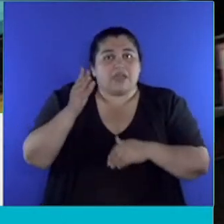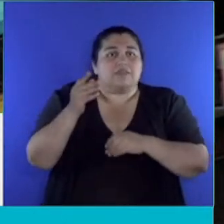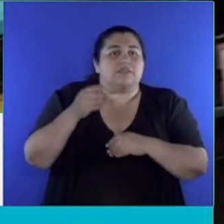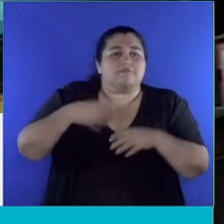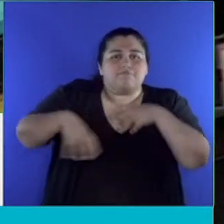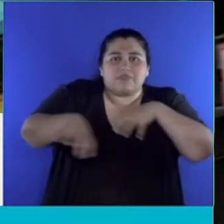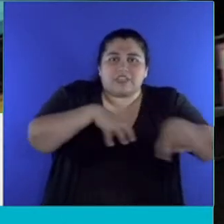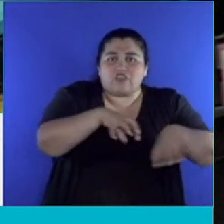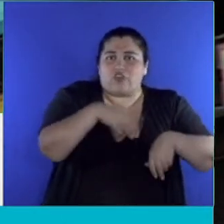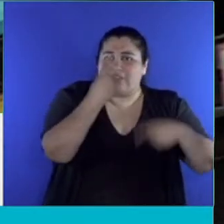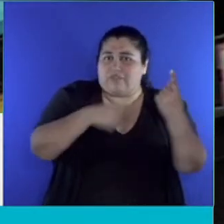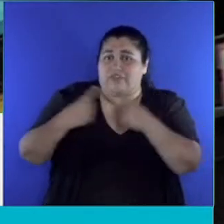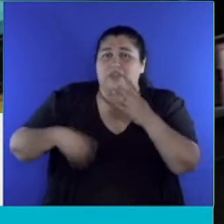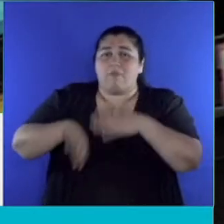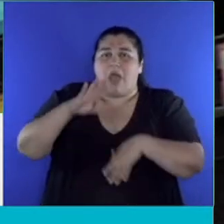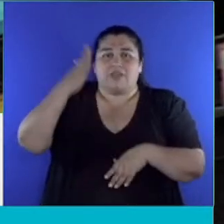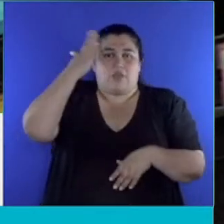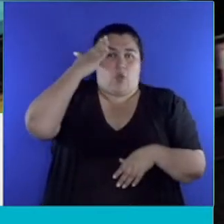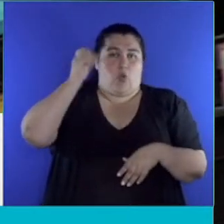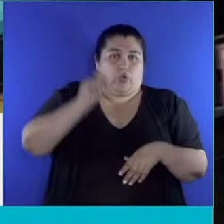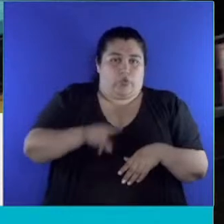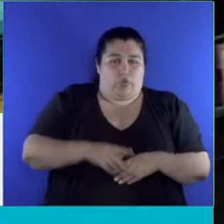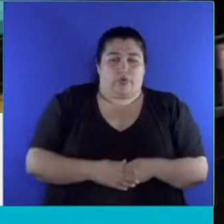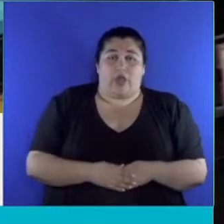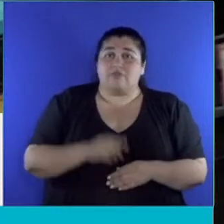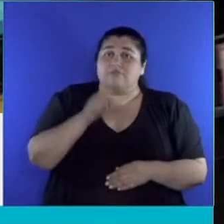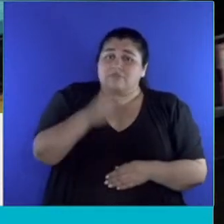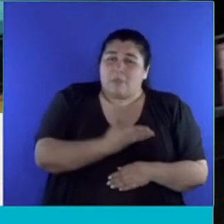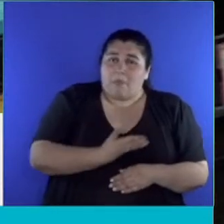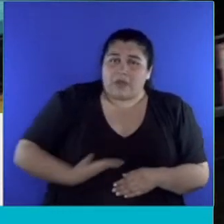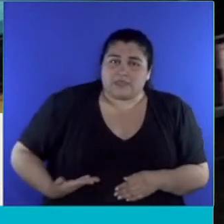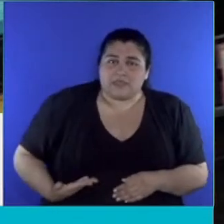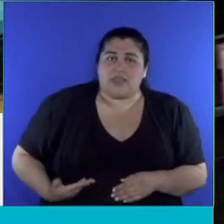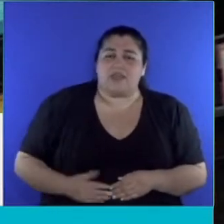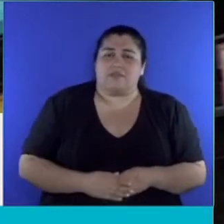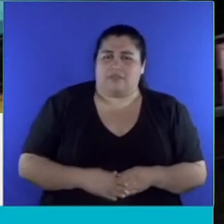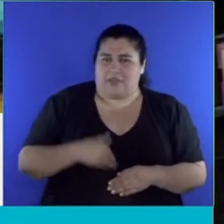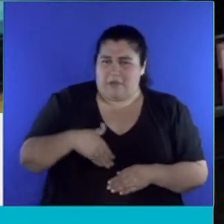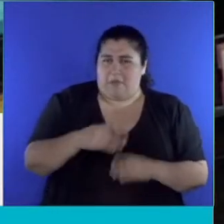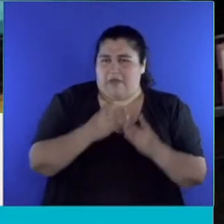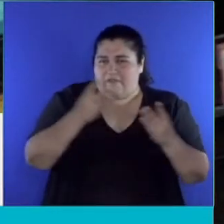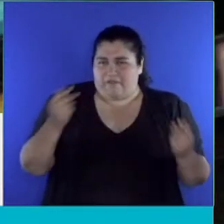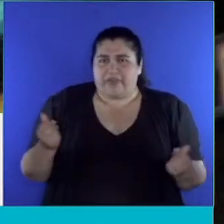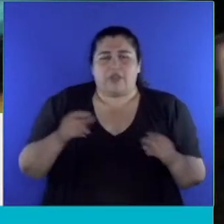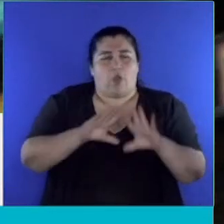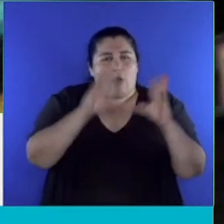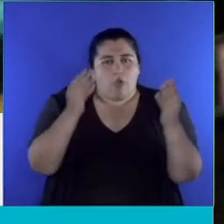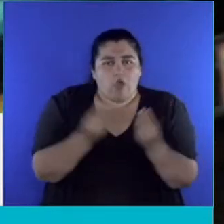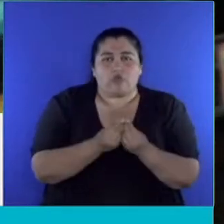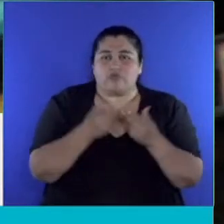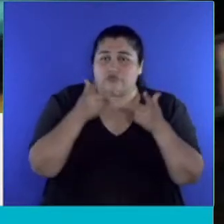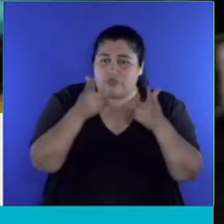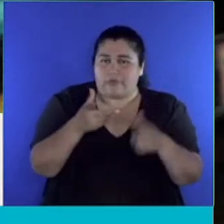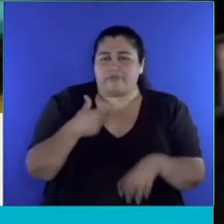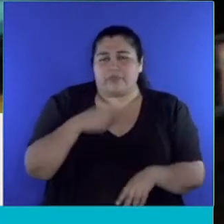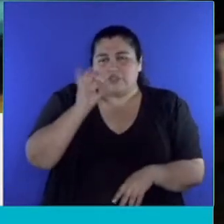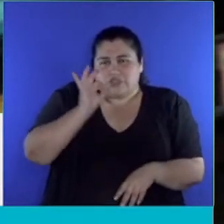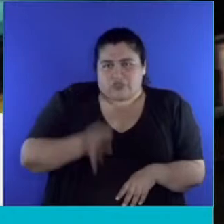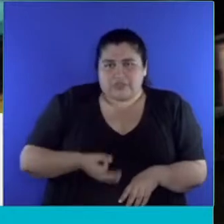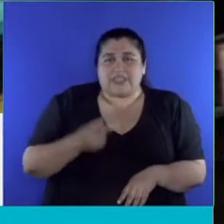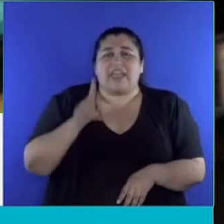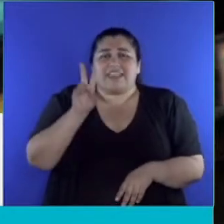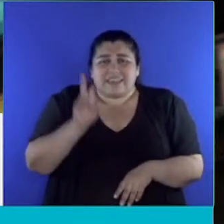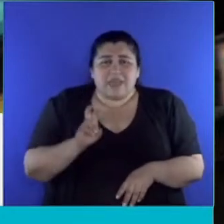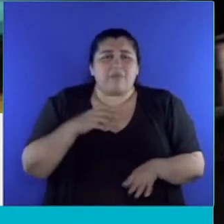y sobre todo a la industria cultural. Señor presidente, para ir cerrando y como conclusión, sé que sobre el consumo